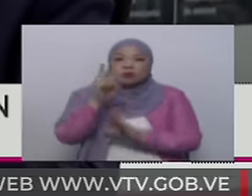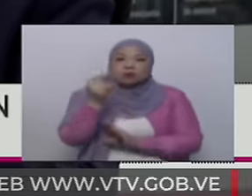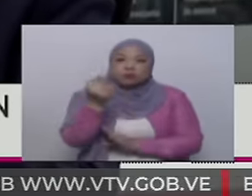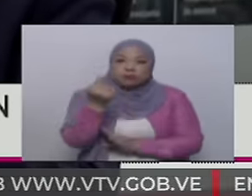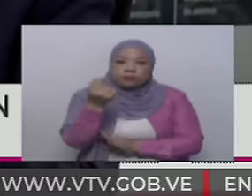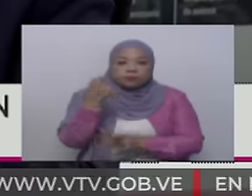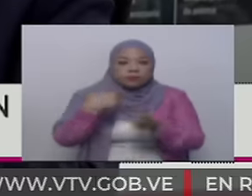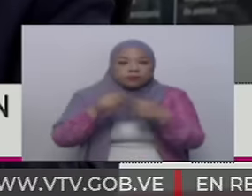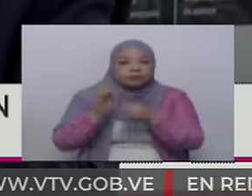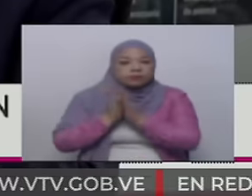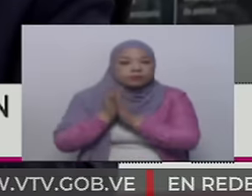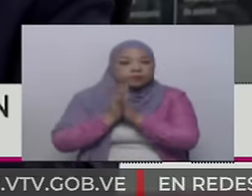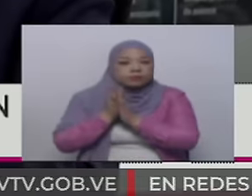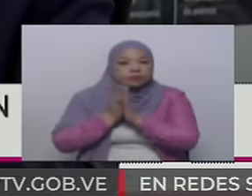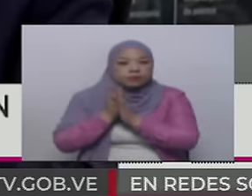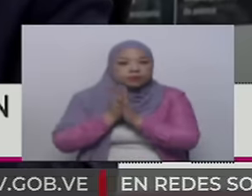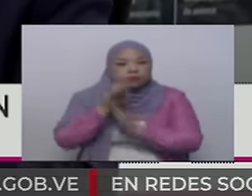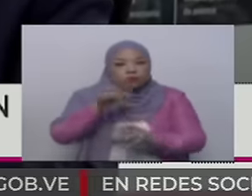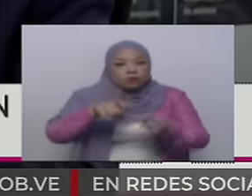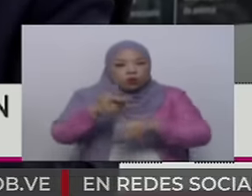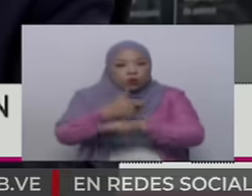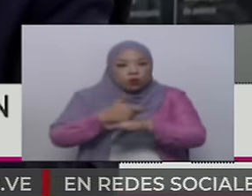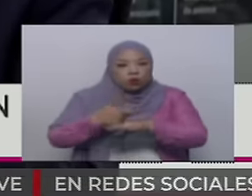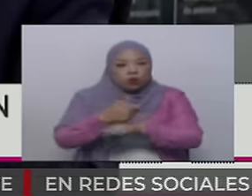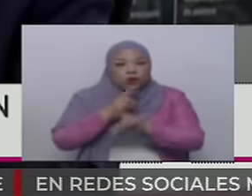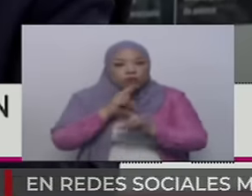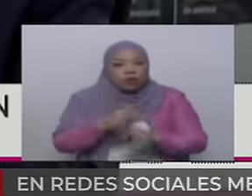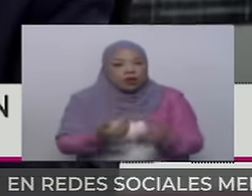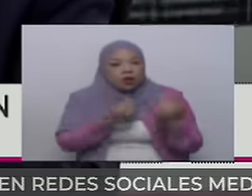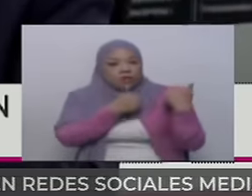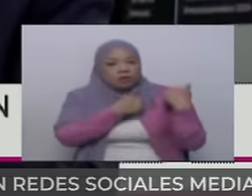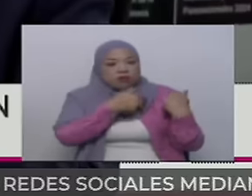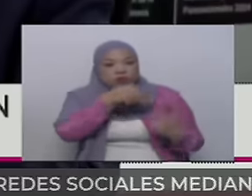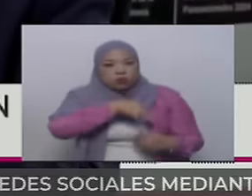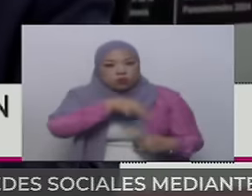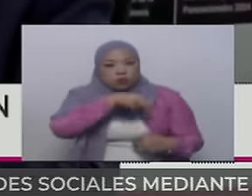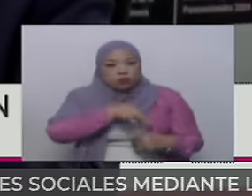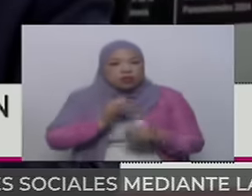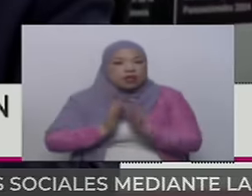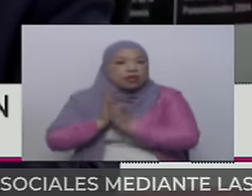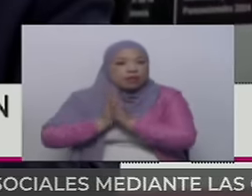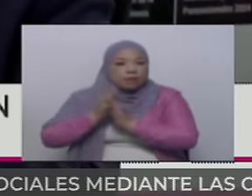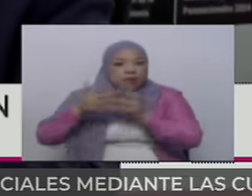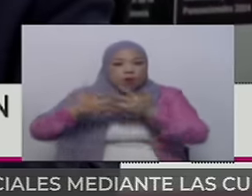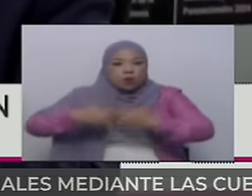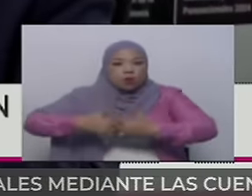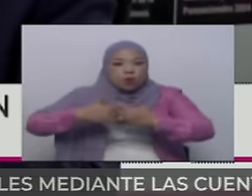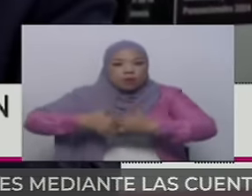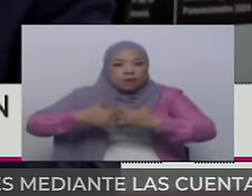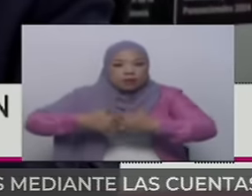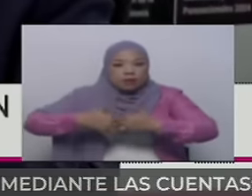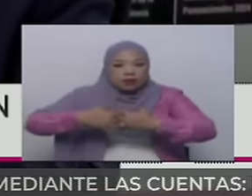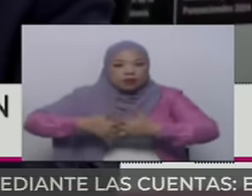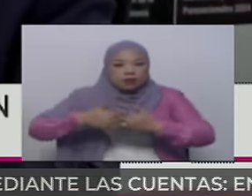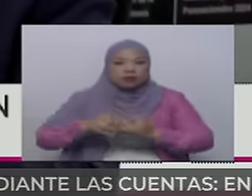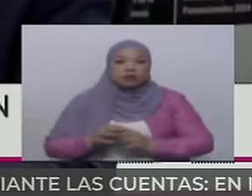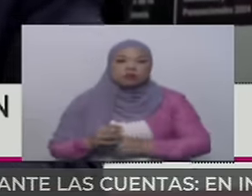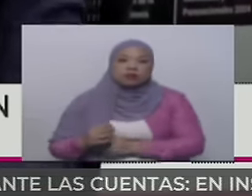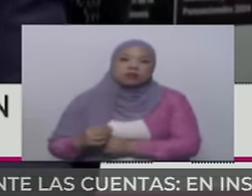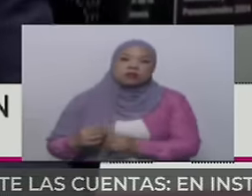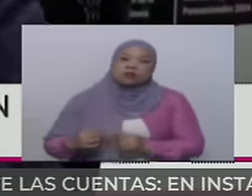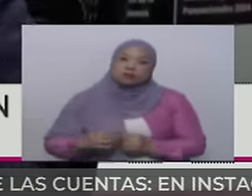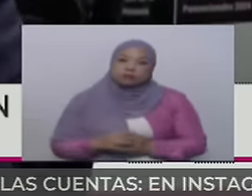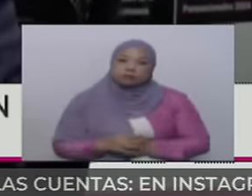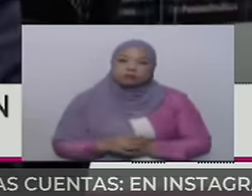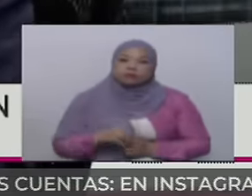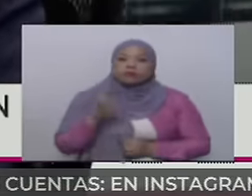economía, capacidad del Estado, responsabilidad social del empresariado, de los emprendedores. Y